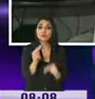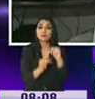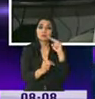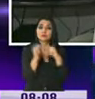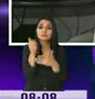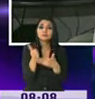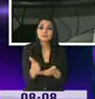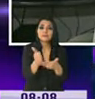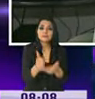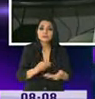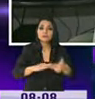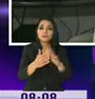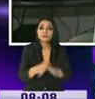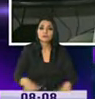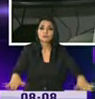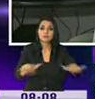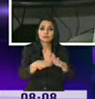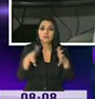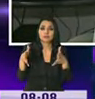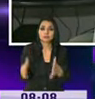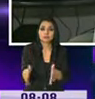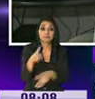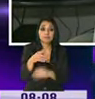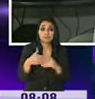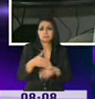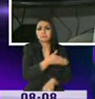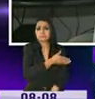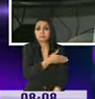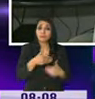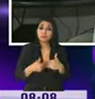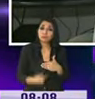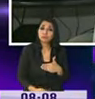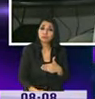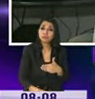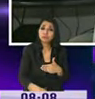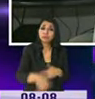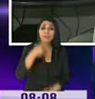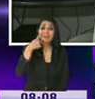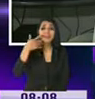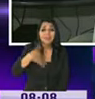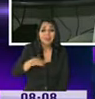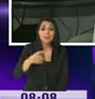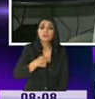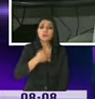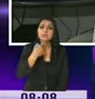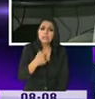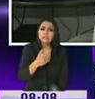la colectividad. Eso hemos venido hablando a lo largo de muchísimos